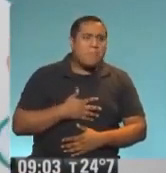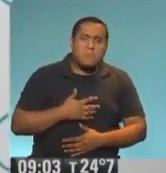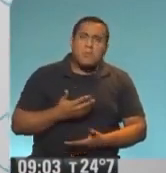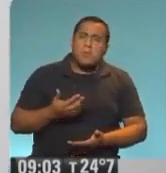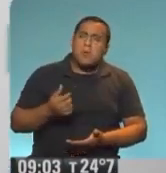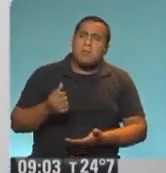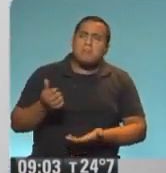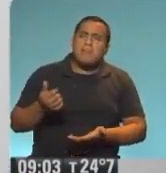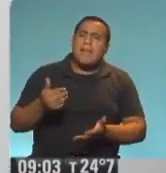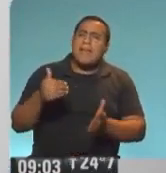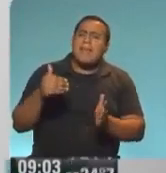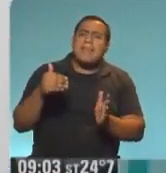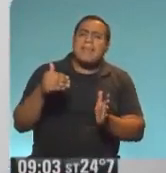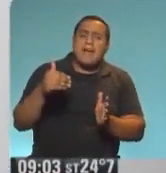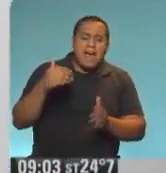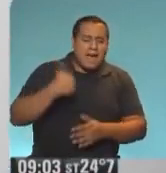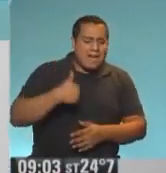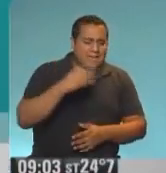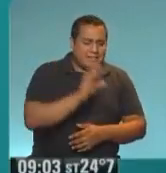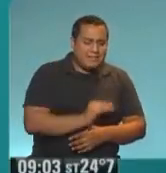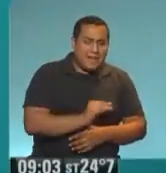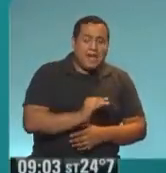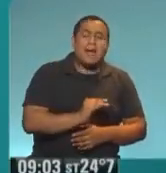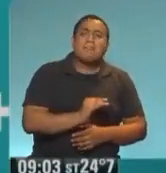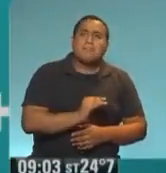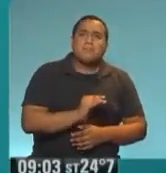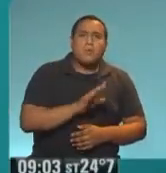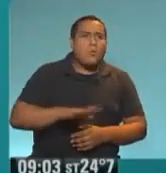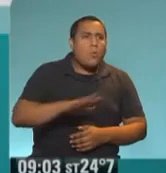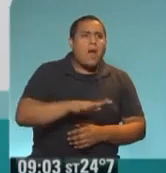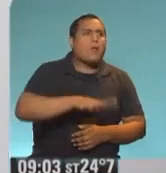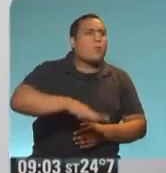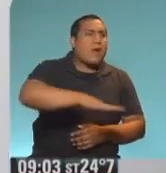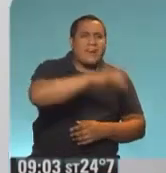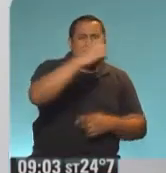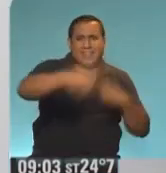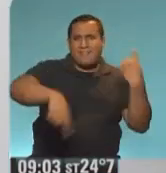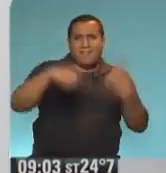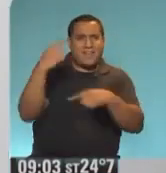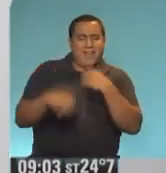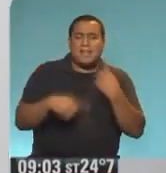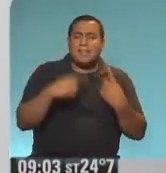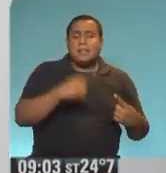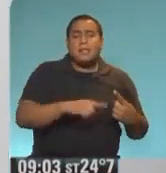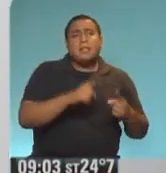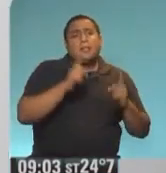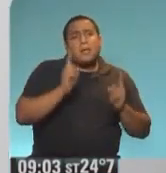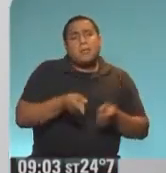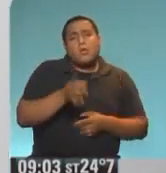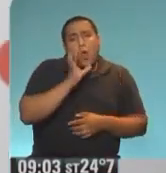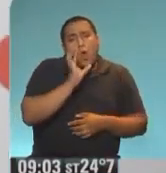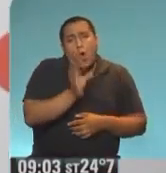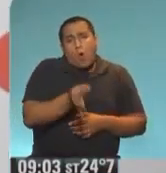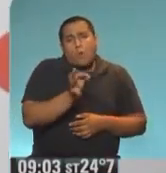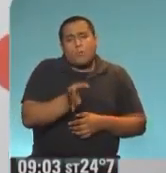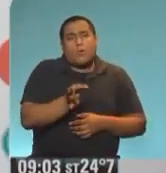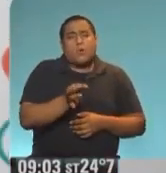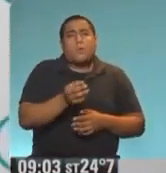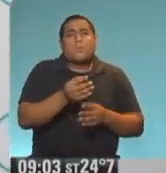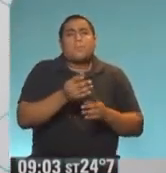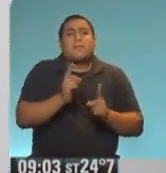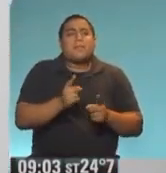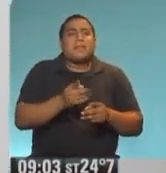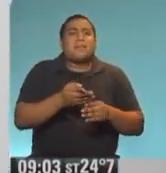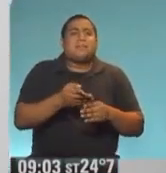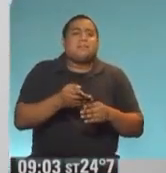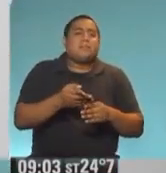el lugar donde uno esté de la Argentina y también según, obviamente, una posición previa que es política,